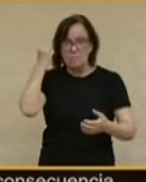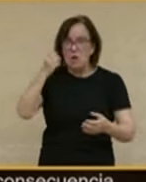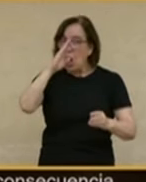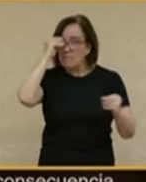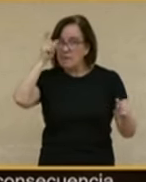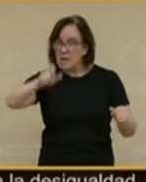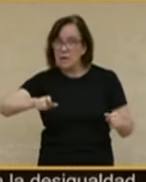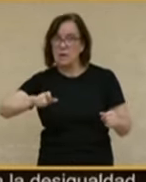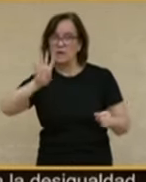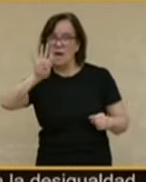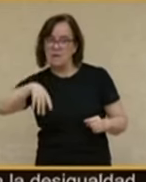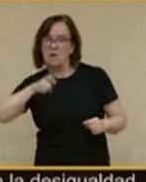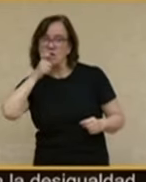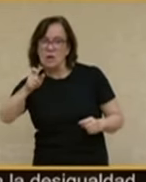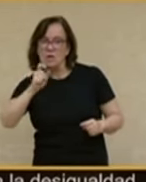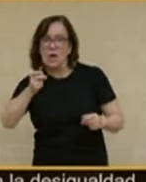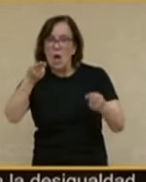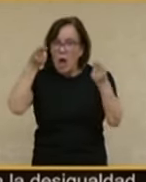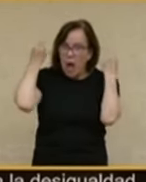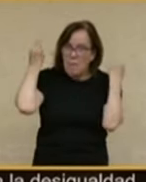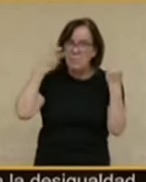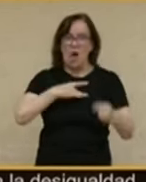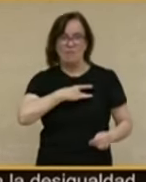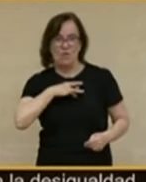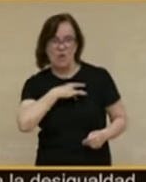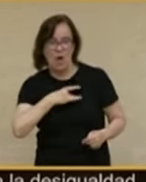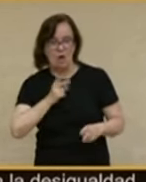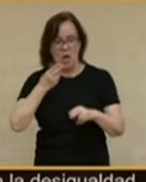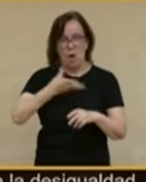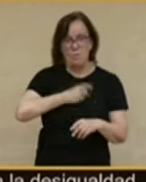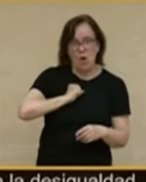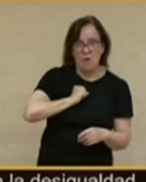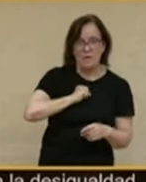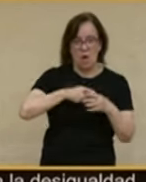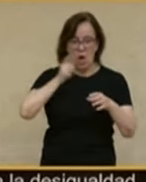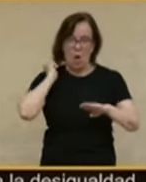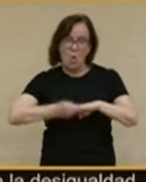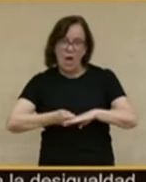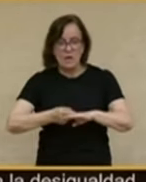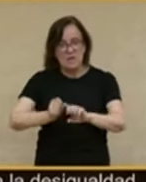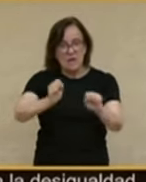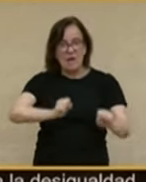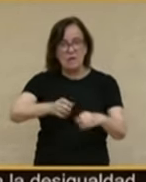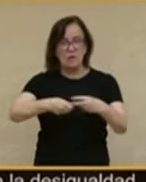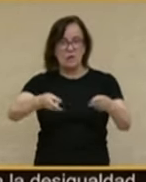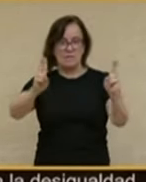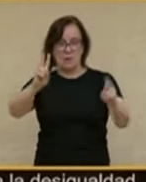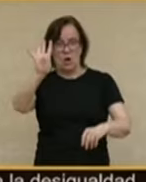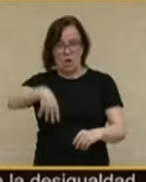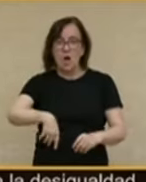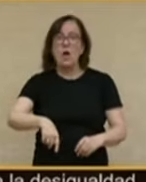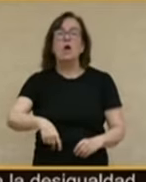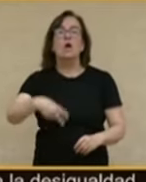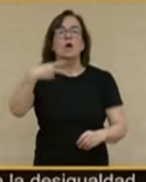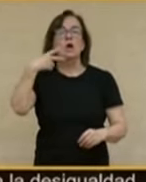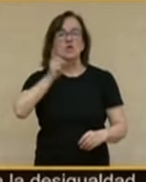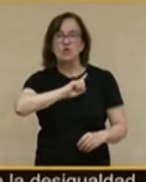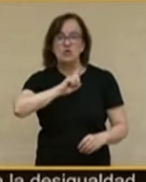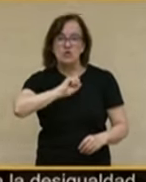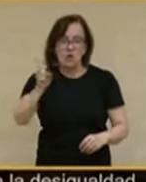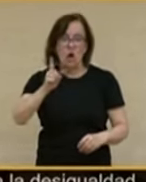catalanes insultados, no a humillar a los funcionarios, a los policías, a los jueces que defendieron la democracia en Cataluña. No a la